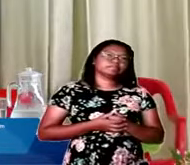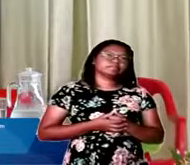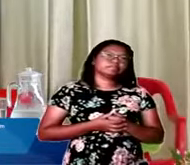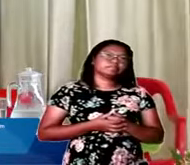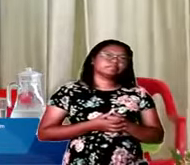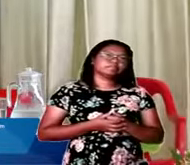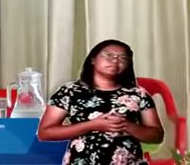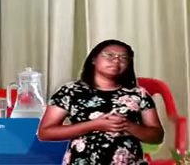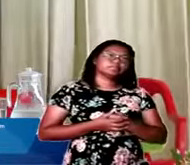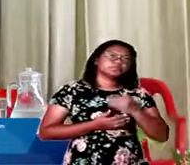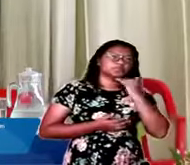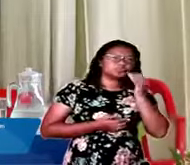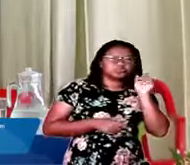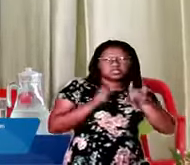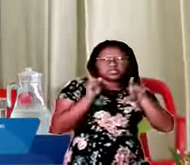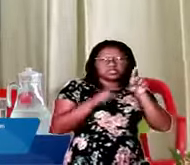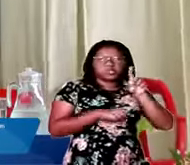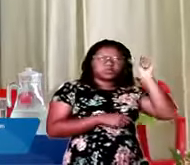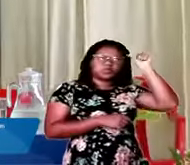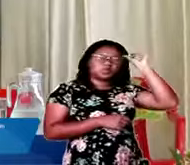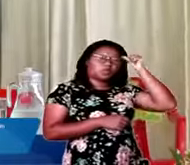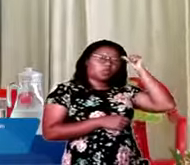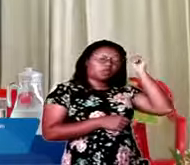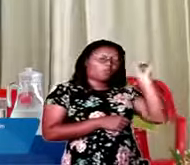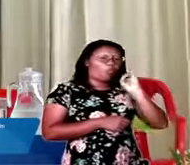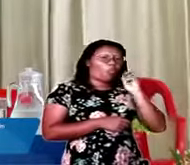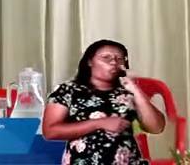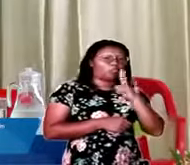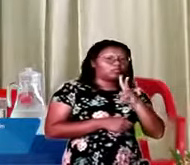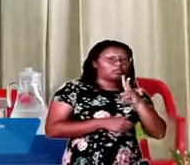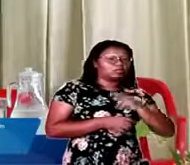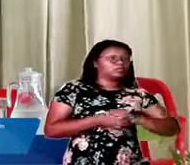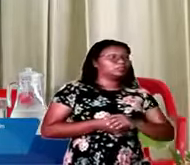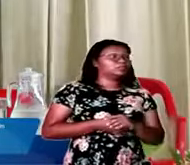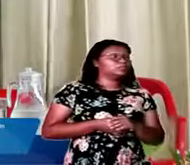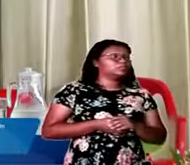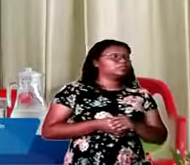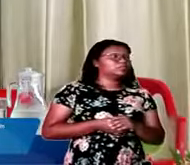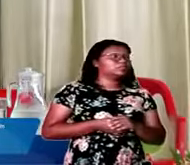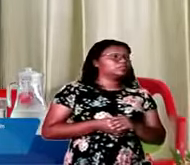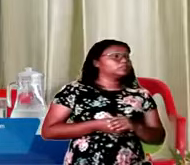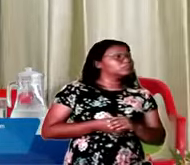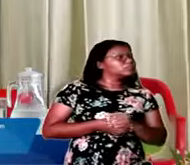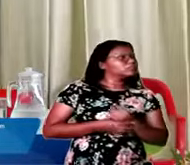Yo no sé si algunos lo recuerdan y lo vieron. Se disfrazaba como un mendigo,